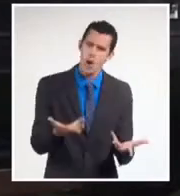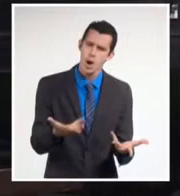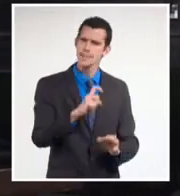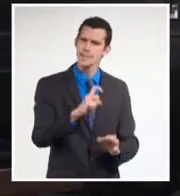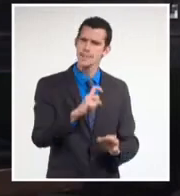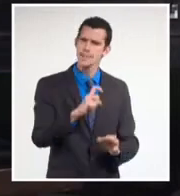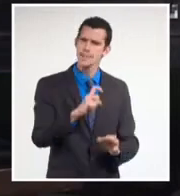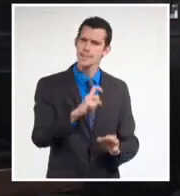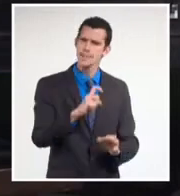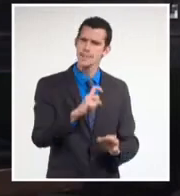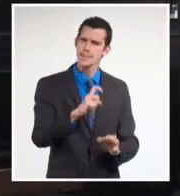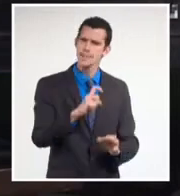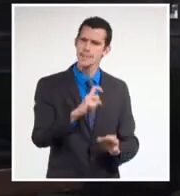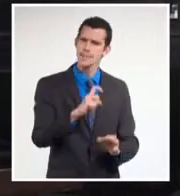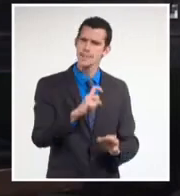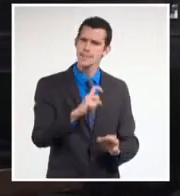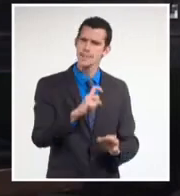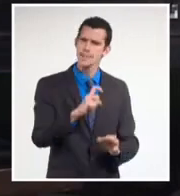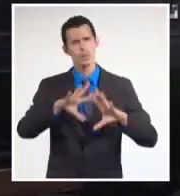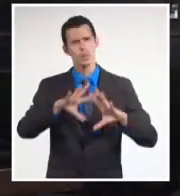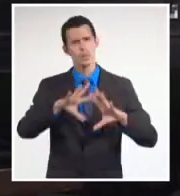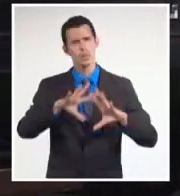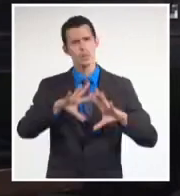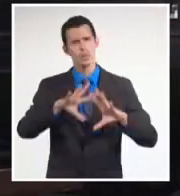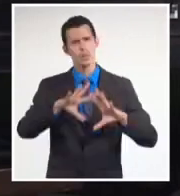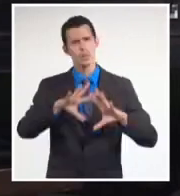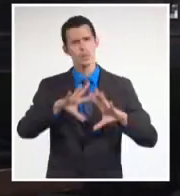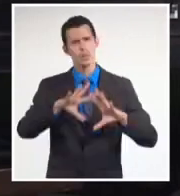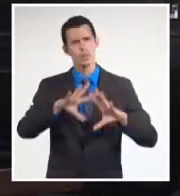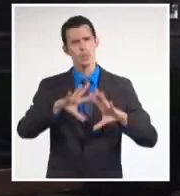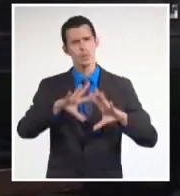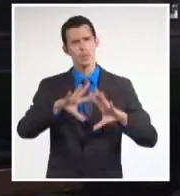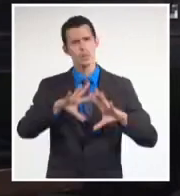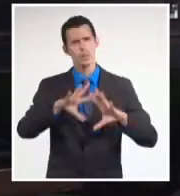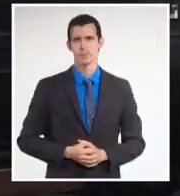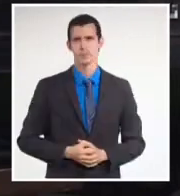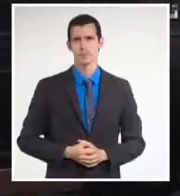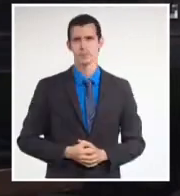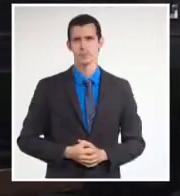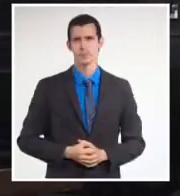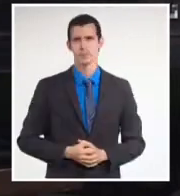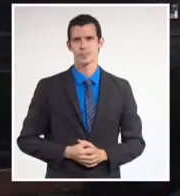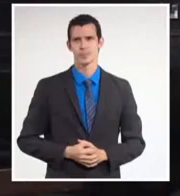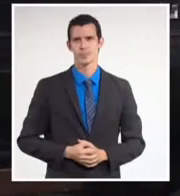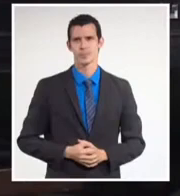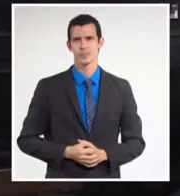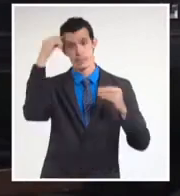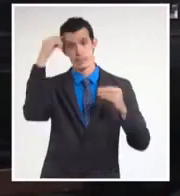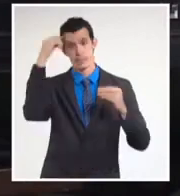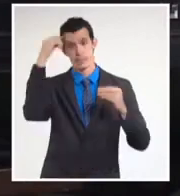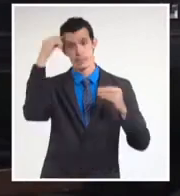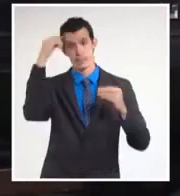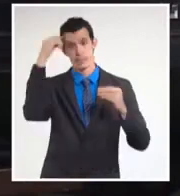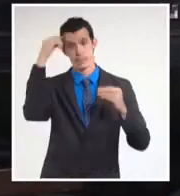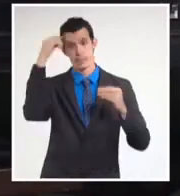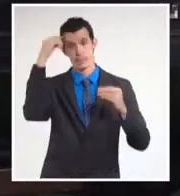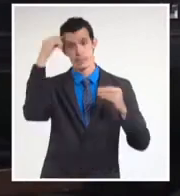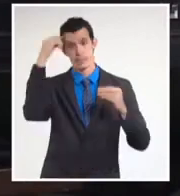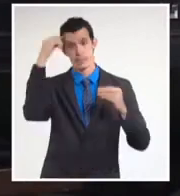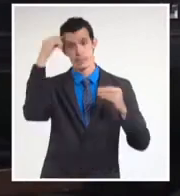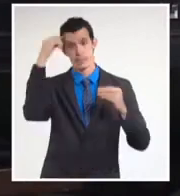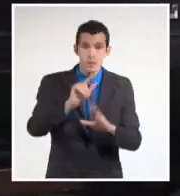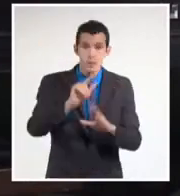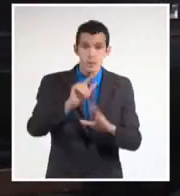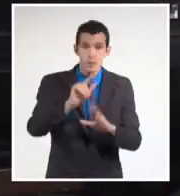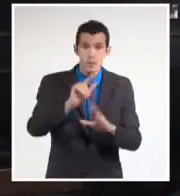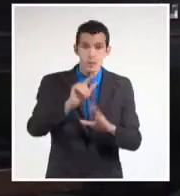del Comité Central del Partido Comunista de Cuba, analizando un tema que sí está hoy en el centro de las preocupaciones ciudadanas, en el centro de las preocupaciones de